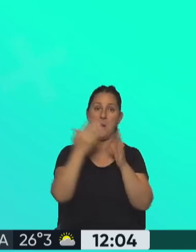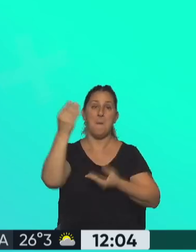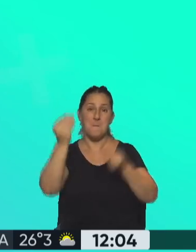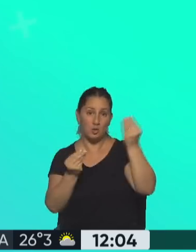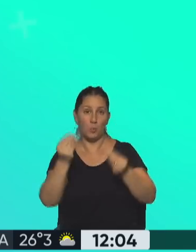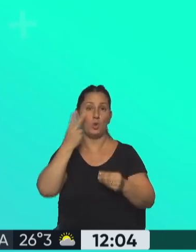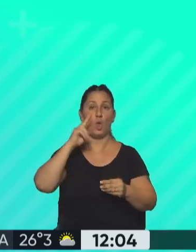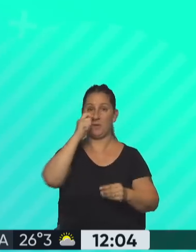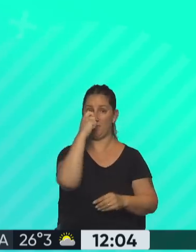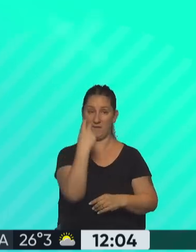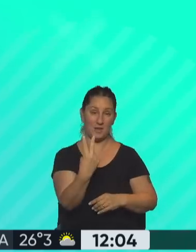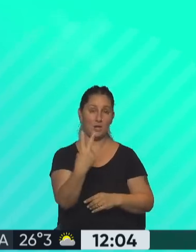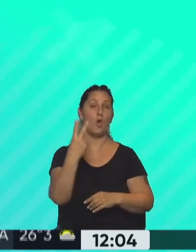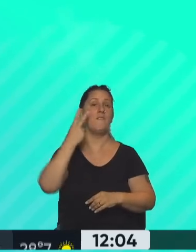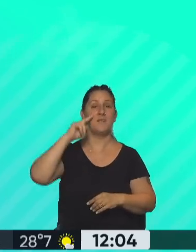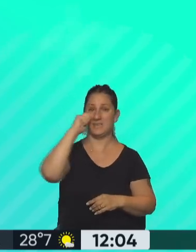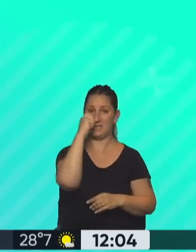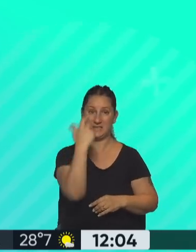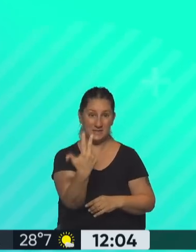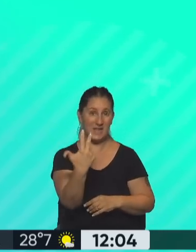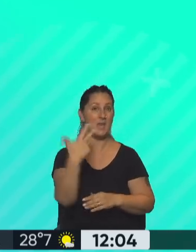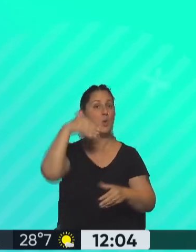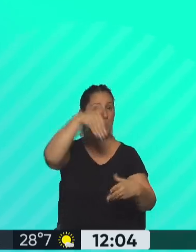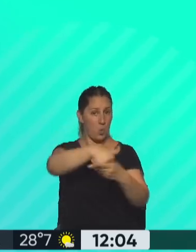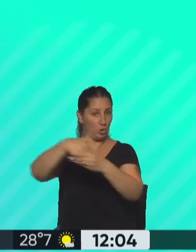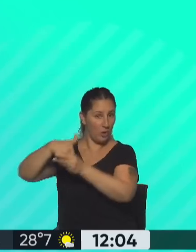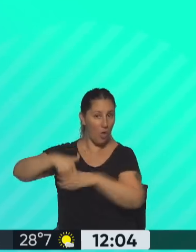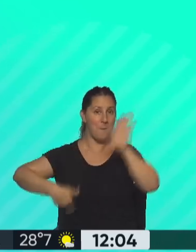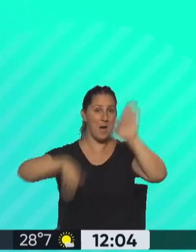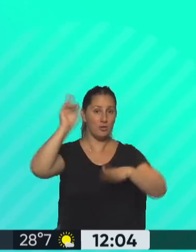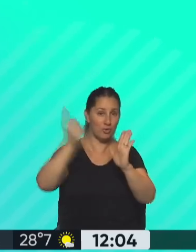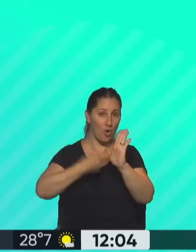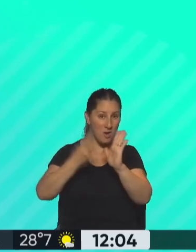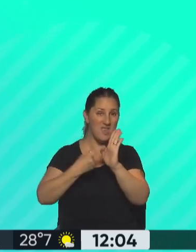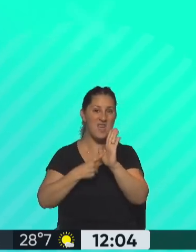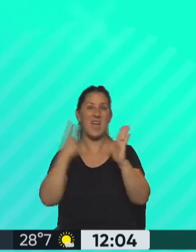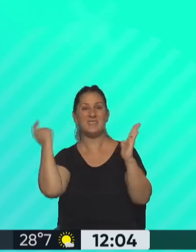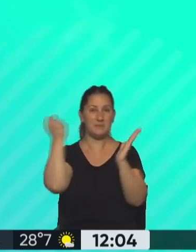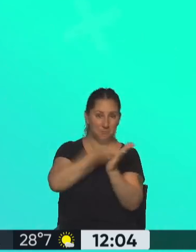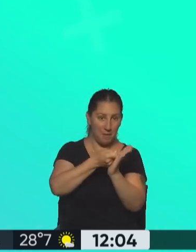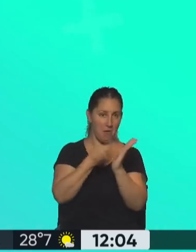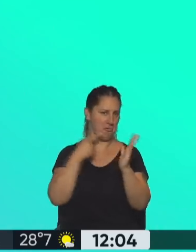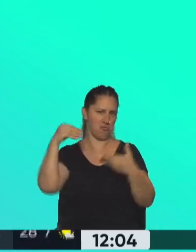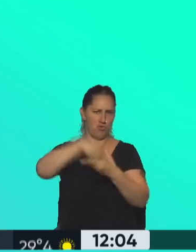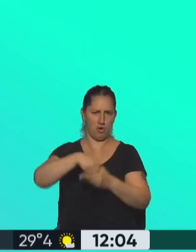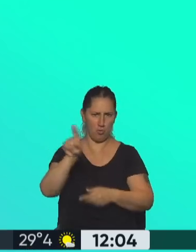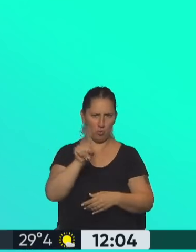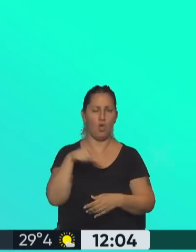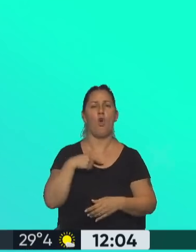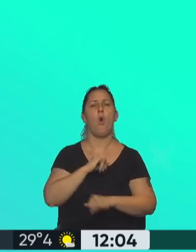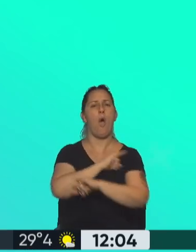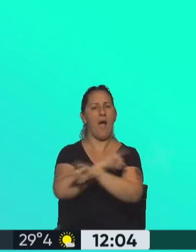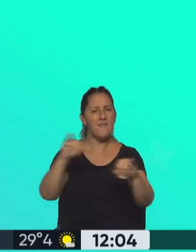presupuesto 2022 ni el 2023, votado por amplia mayoría, prevén estos pagos. Por eso instruí a que